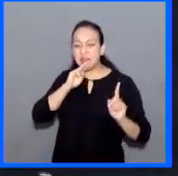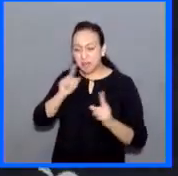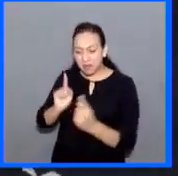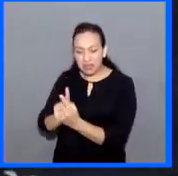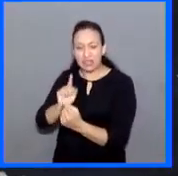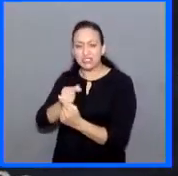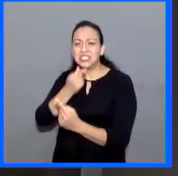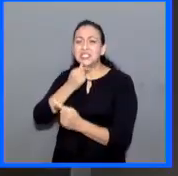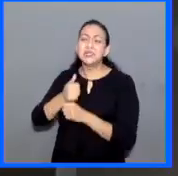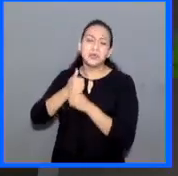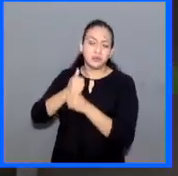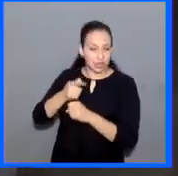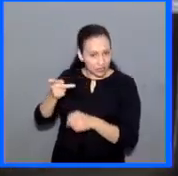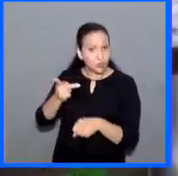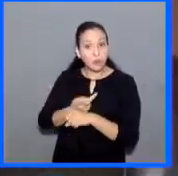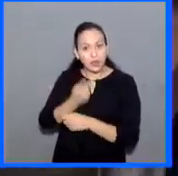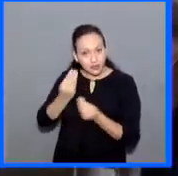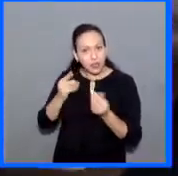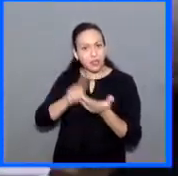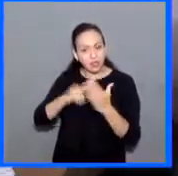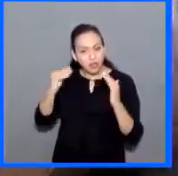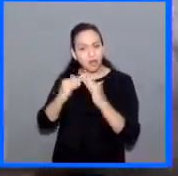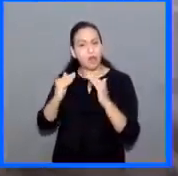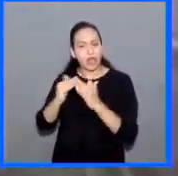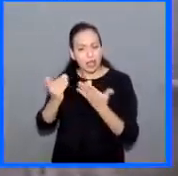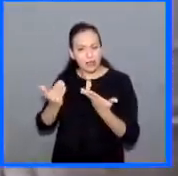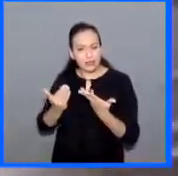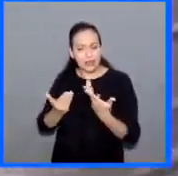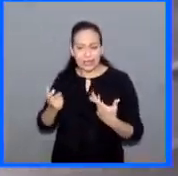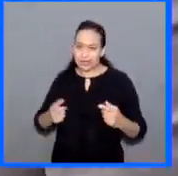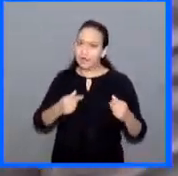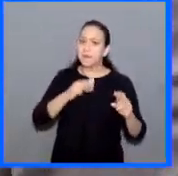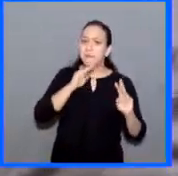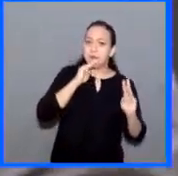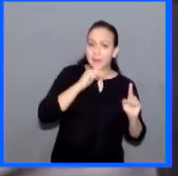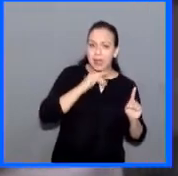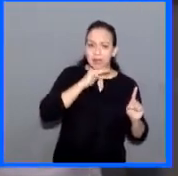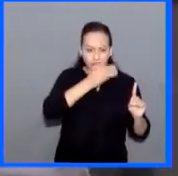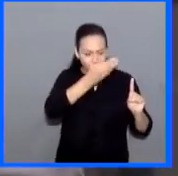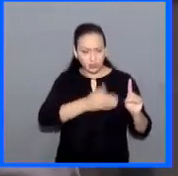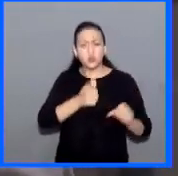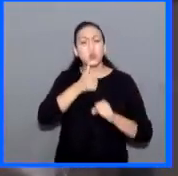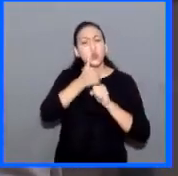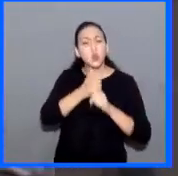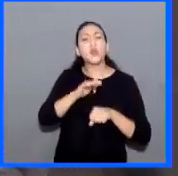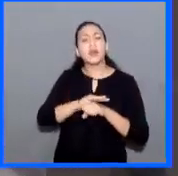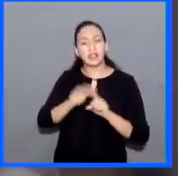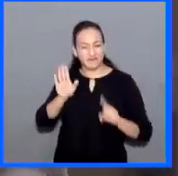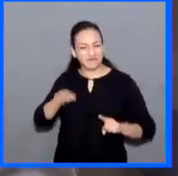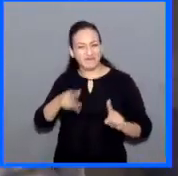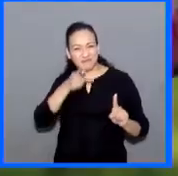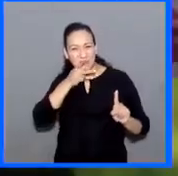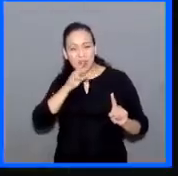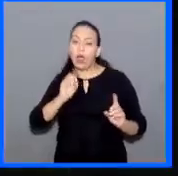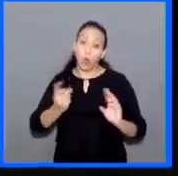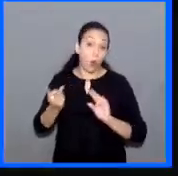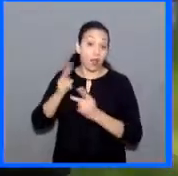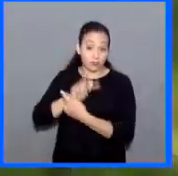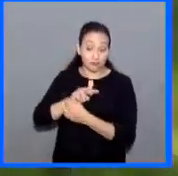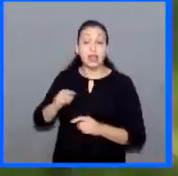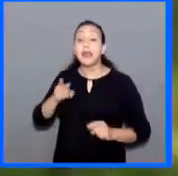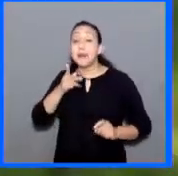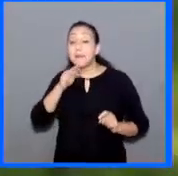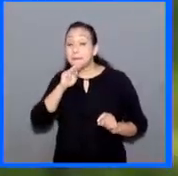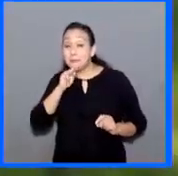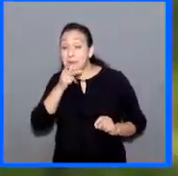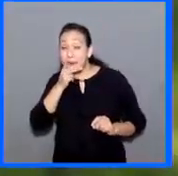de violencia vicaria. Los criterios jurisprudenciales de la Corte sobre el tema han permitido generar un marco de protección frente a los actos